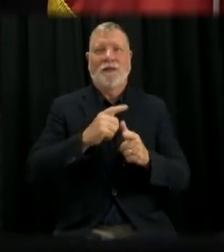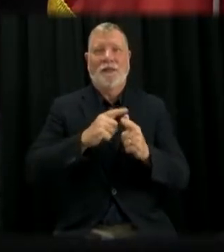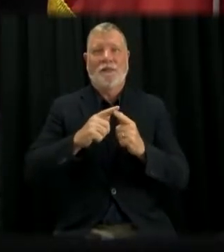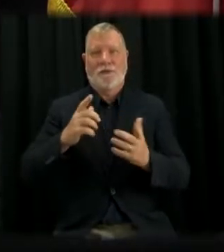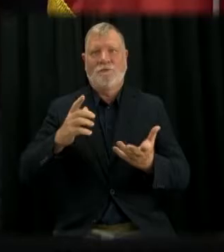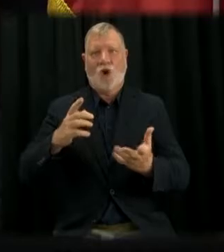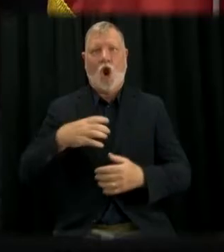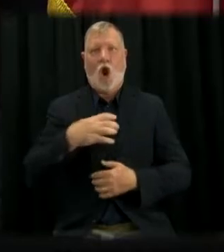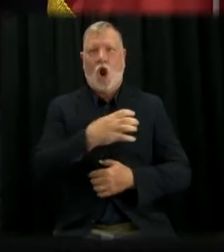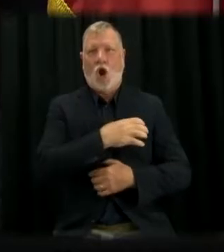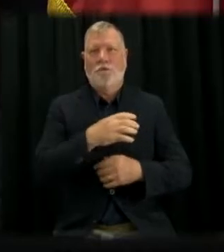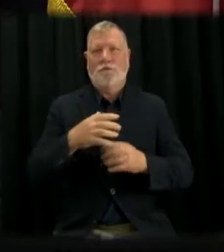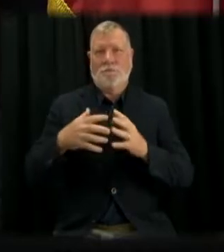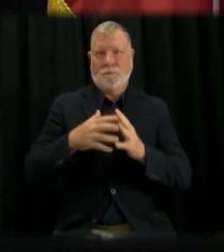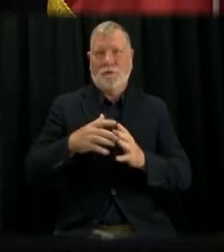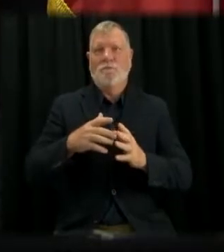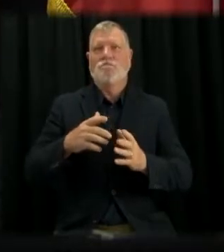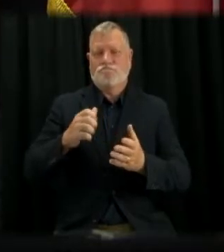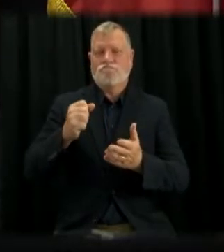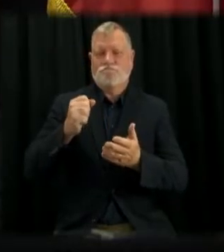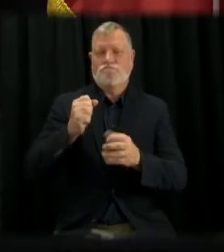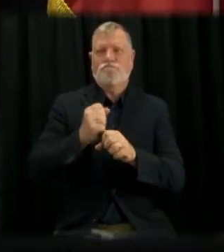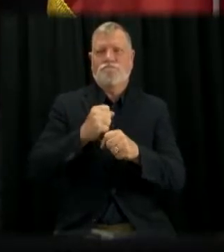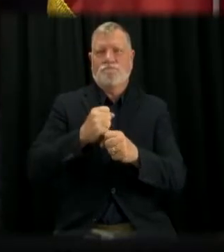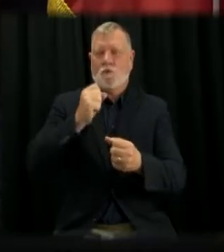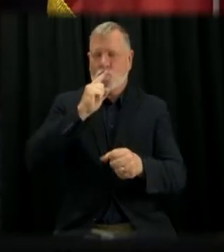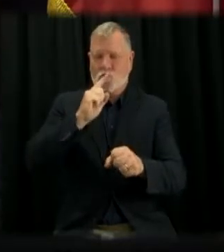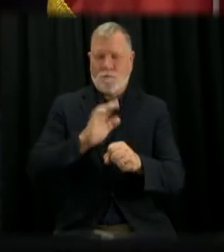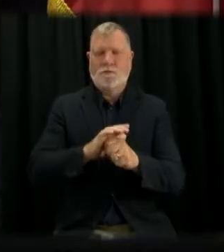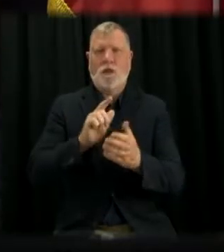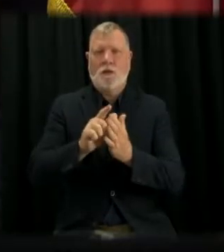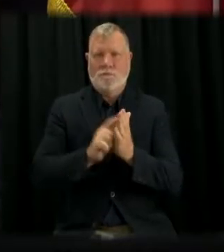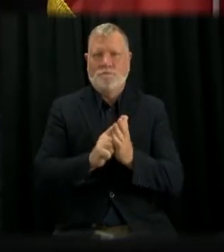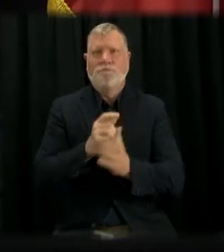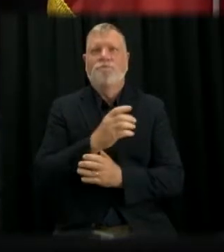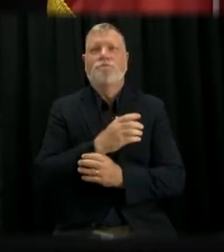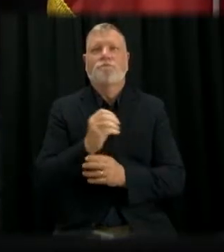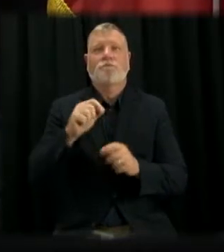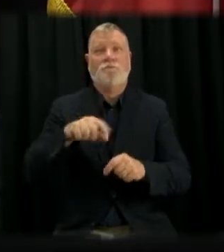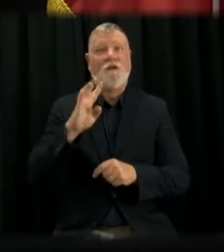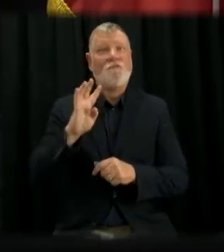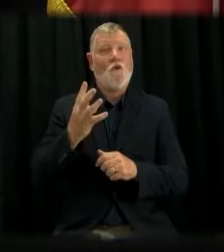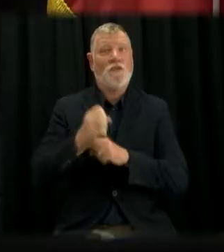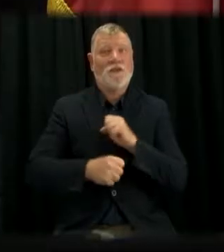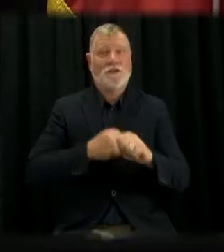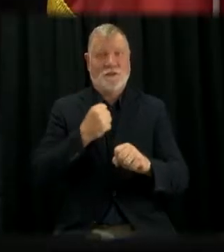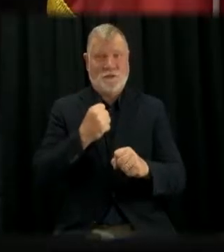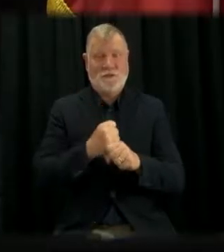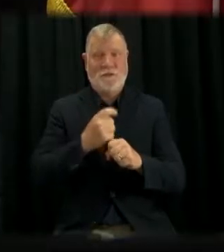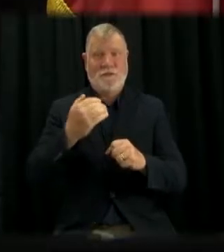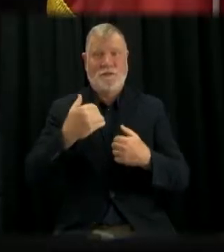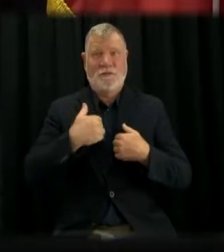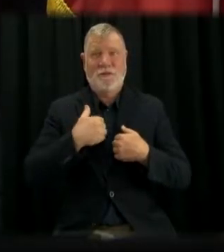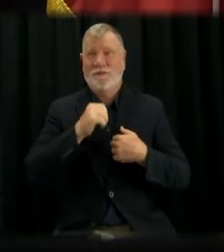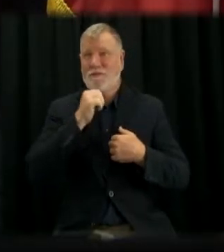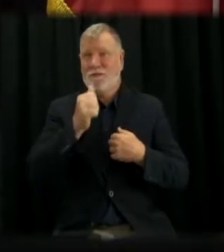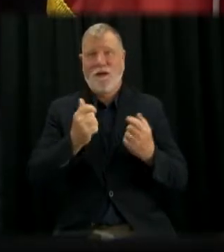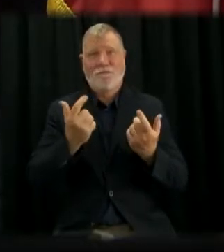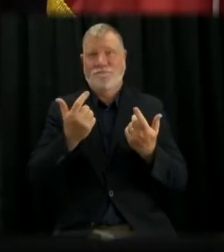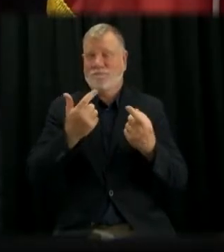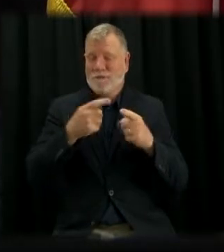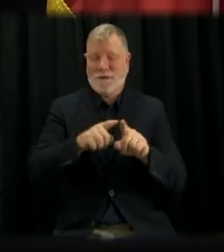toma de préstamos continuos ha llevado a la legislación de promesa. Hay que notar que este es el cuarto año que el gobierno